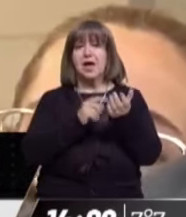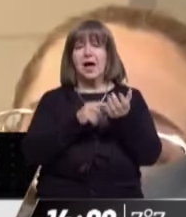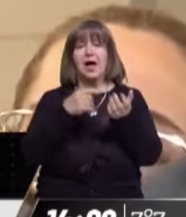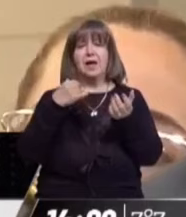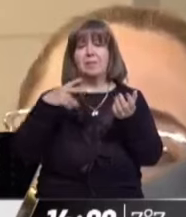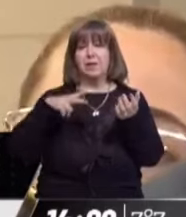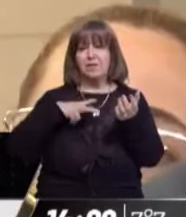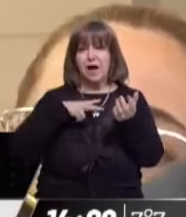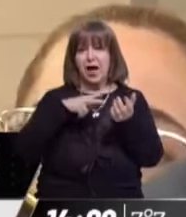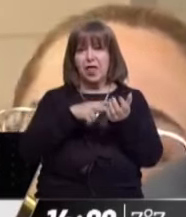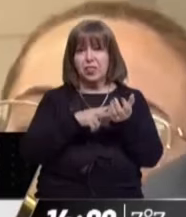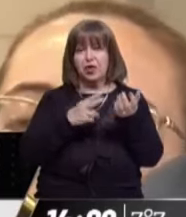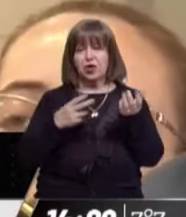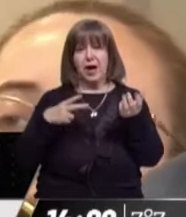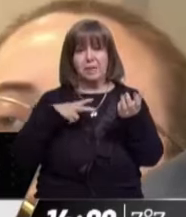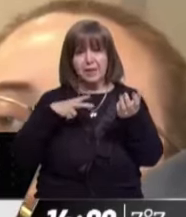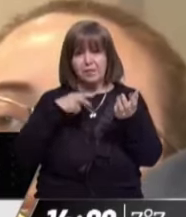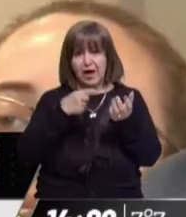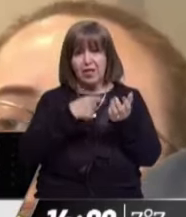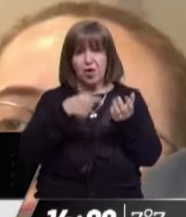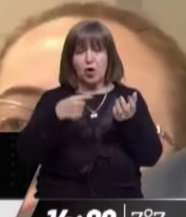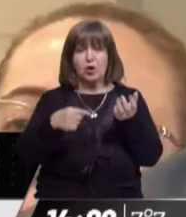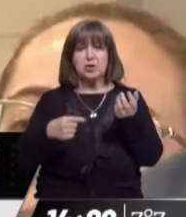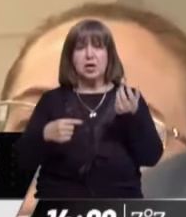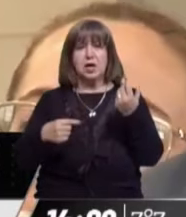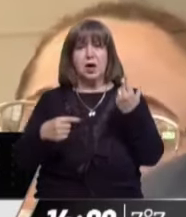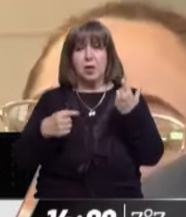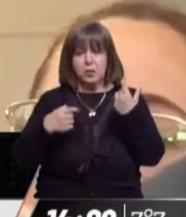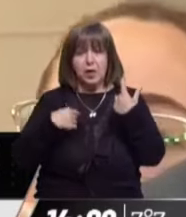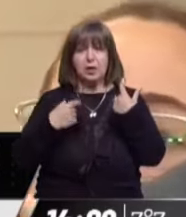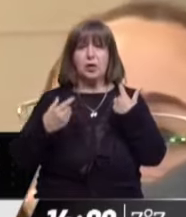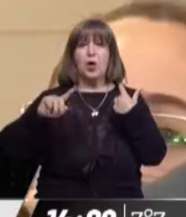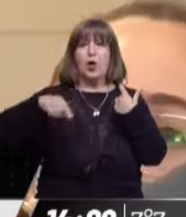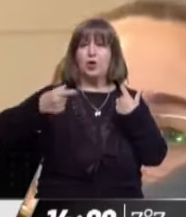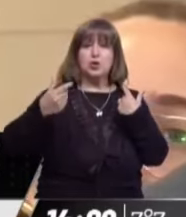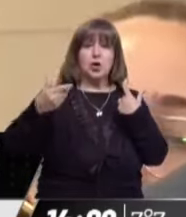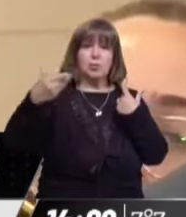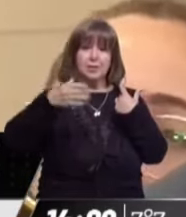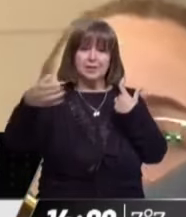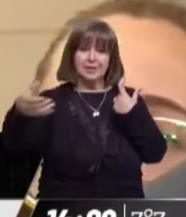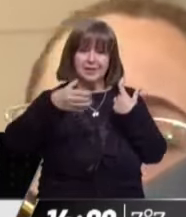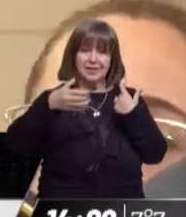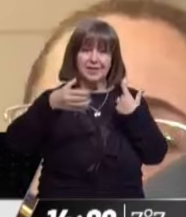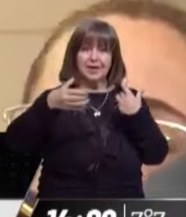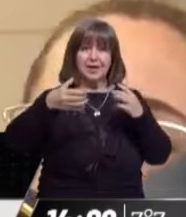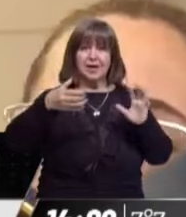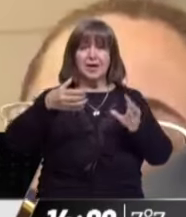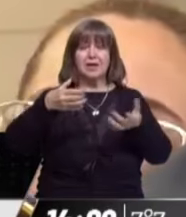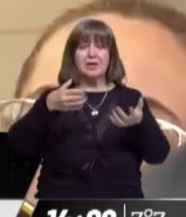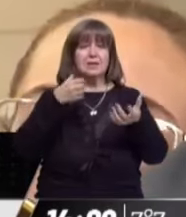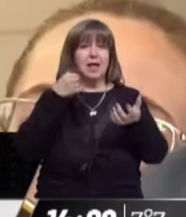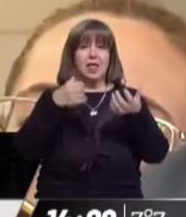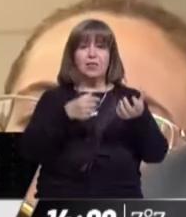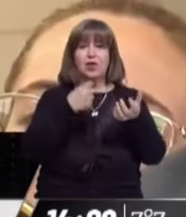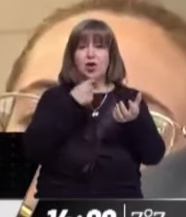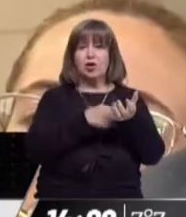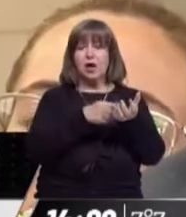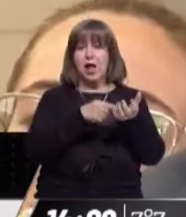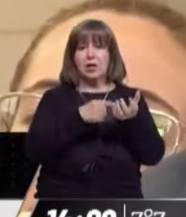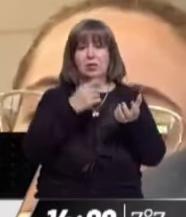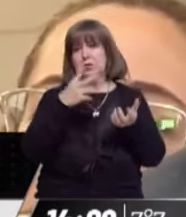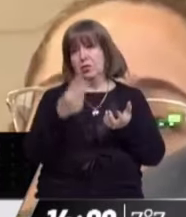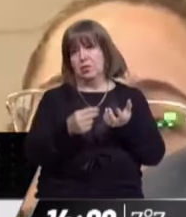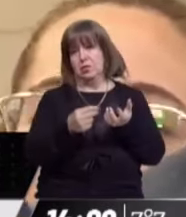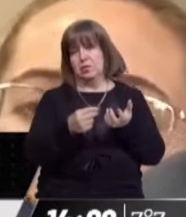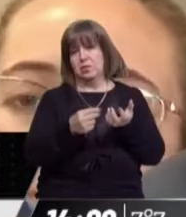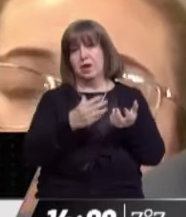comunicaciones y le hemos ofrecido espontáneamente un teléfono para que pueda realizar las comunicaciones que quiera y a pesar de todo no lo quiso